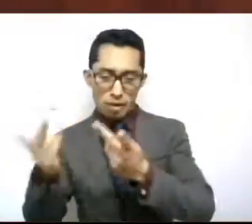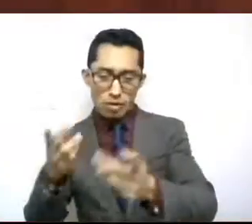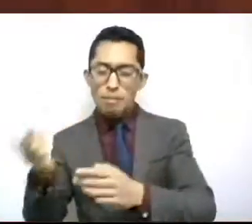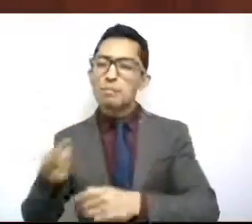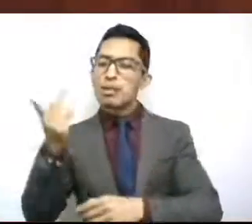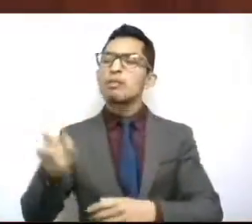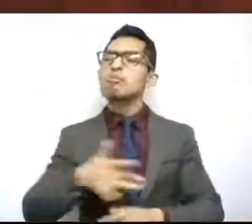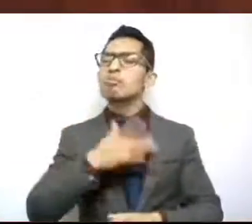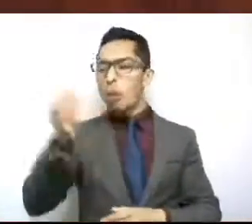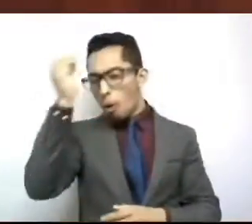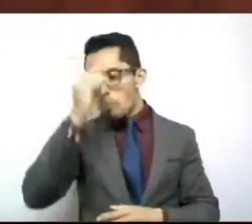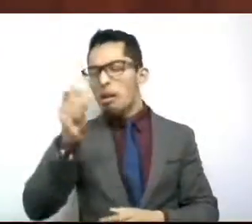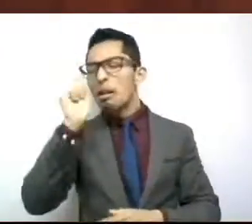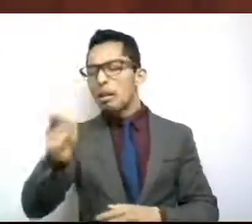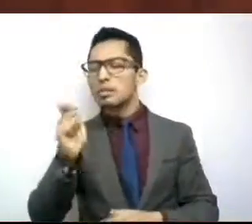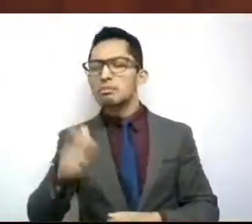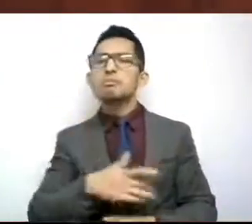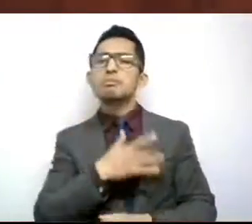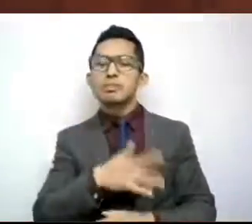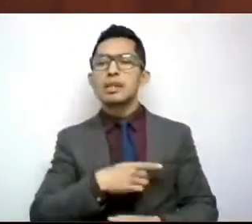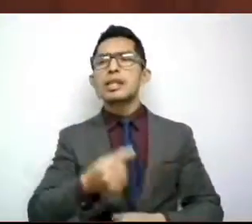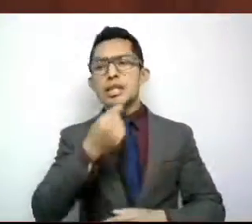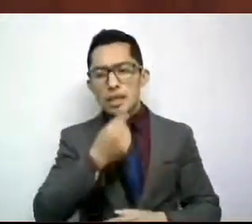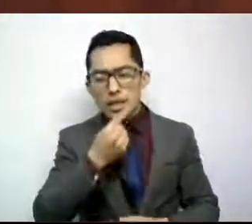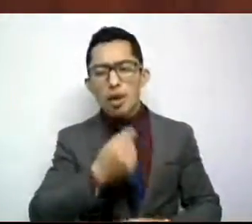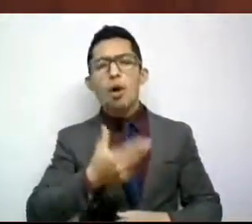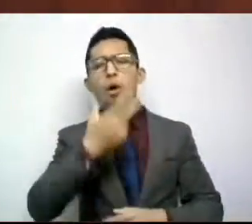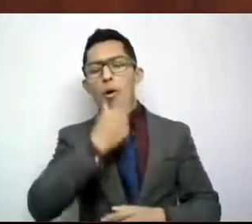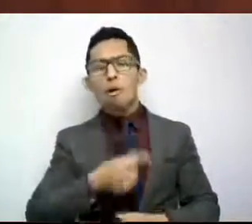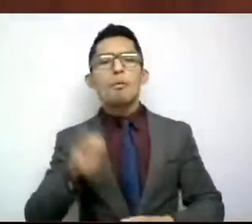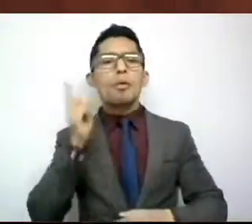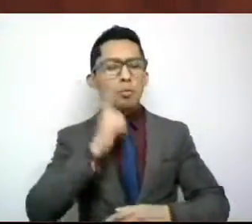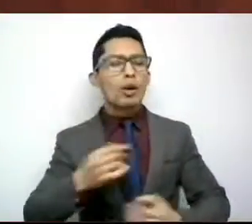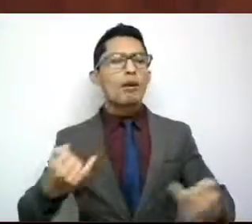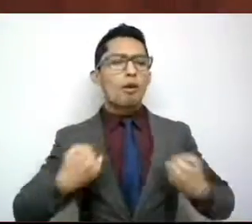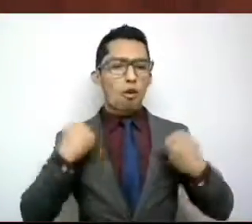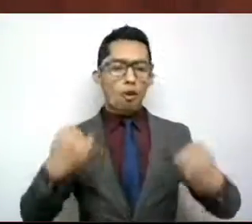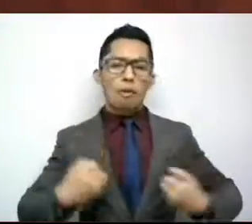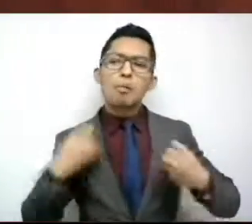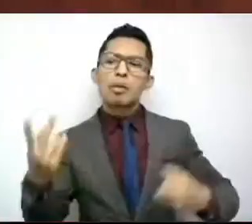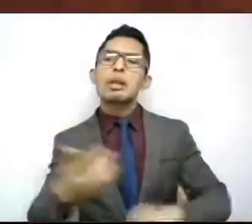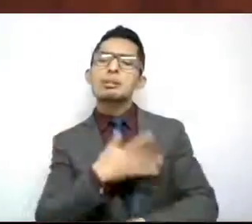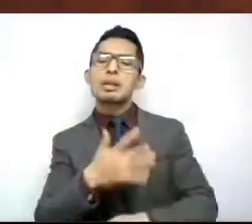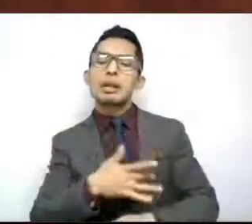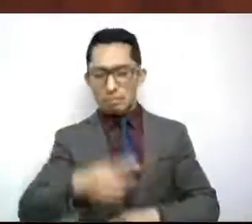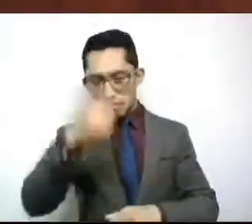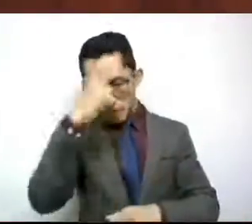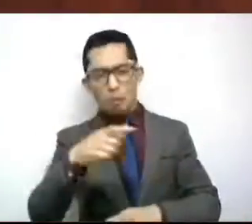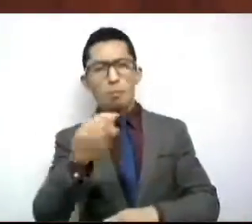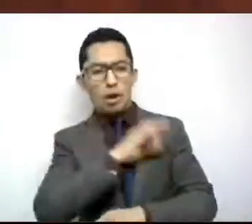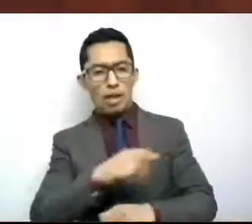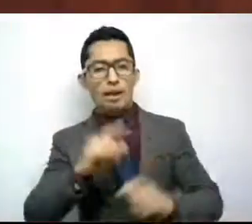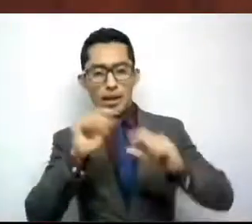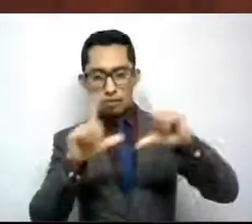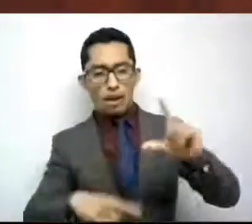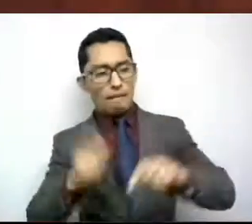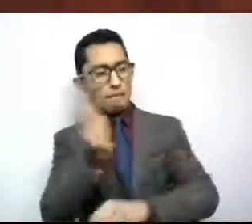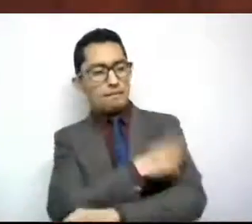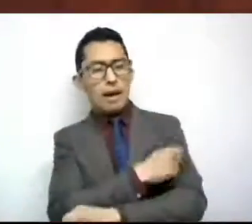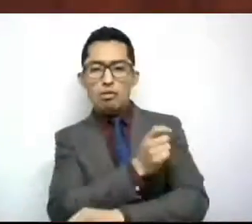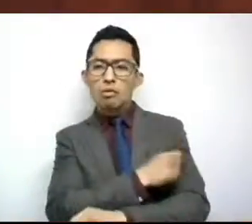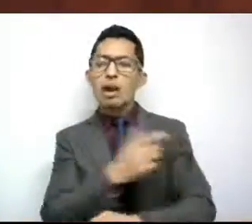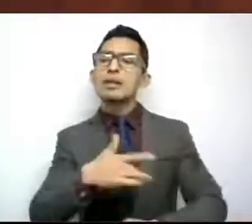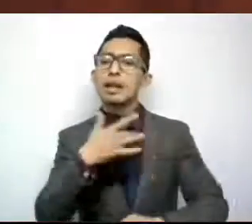genera incluir a niñas, niños y adolescentes en la Jornada Nacional de Vacunación,